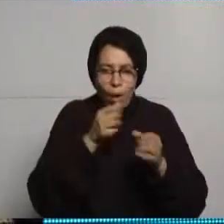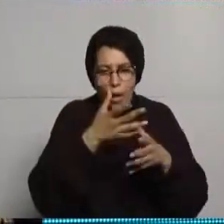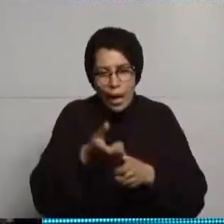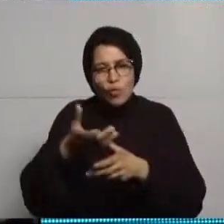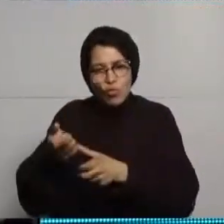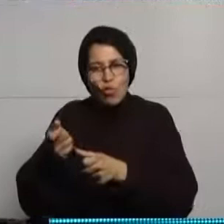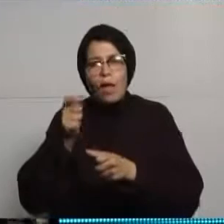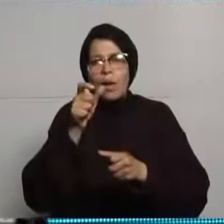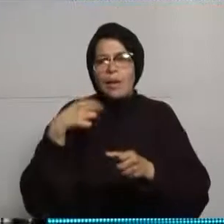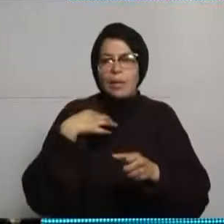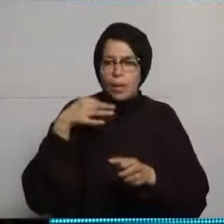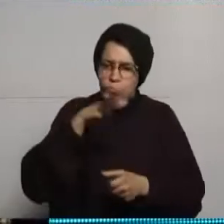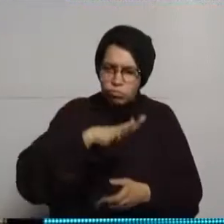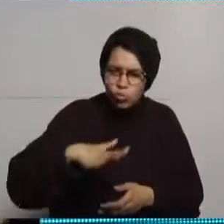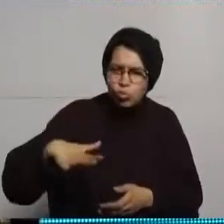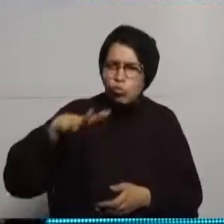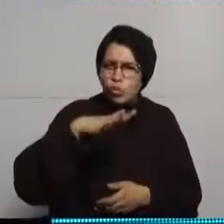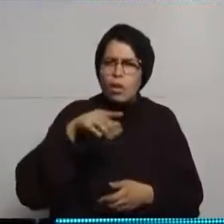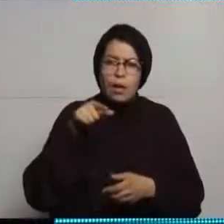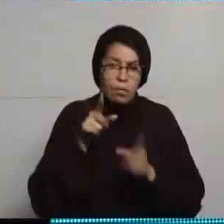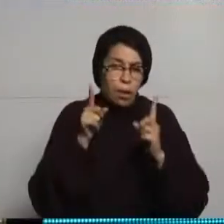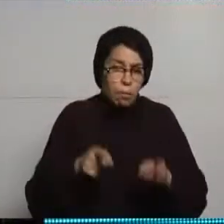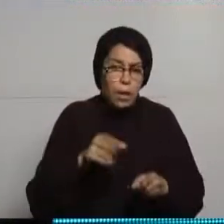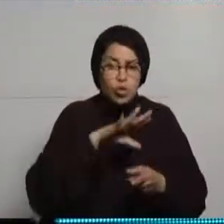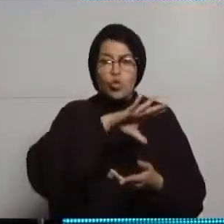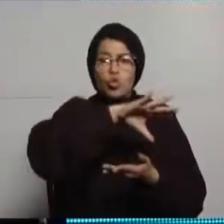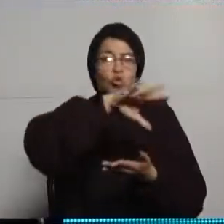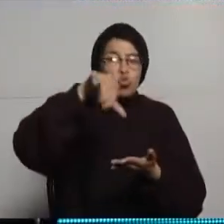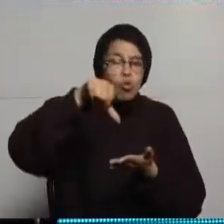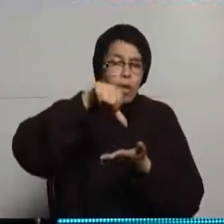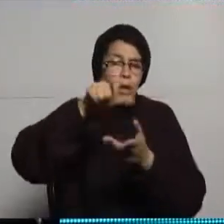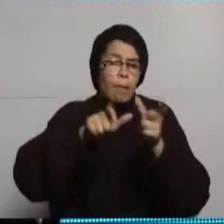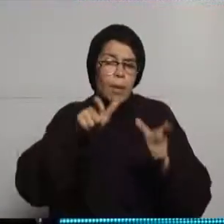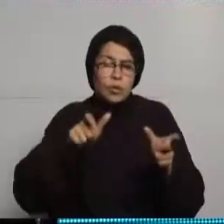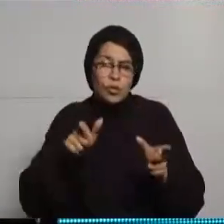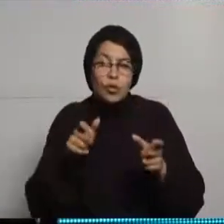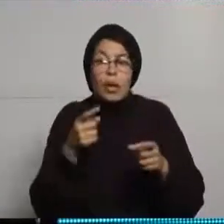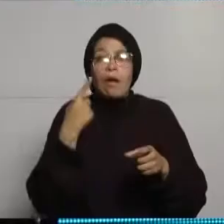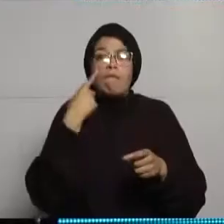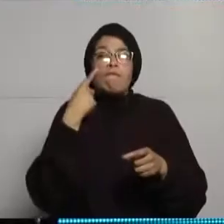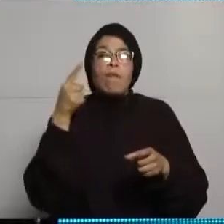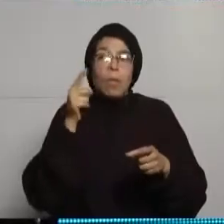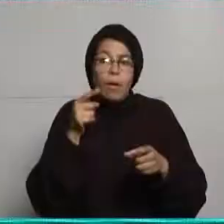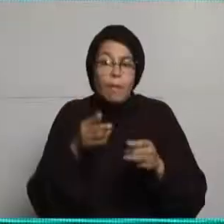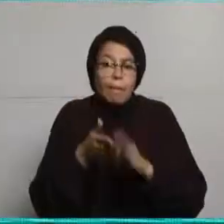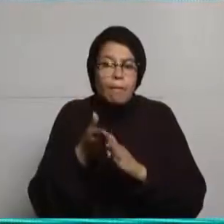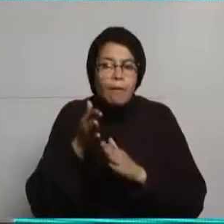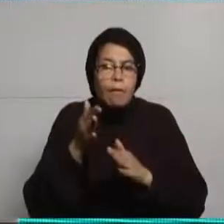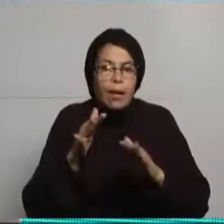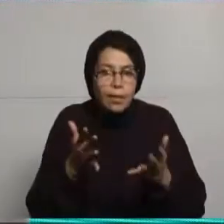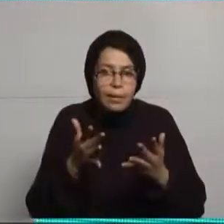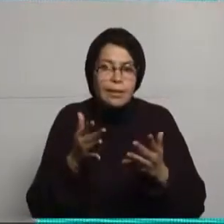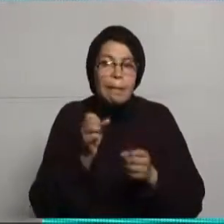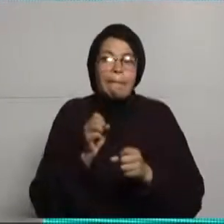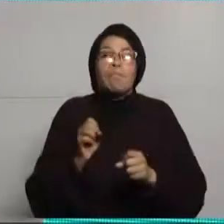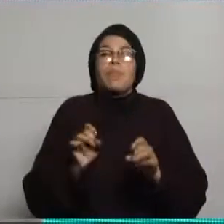100% lo que buscamos, y bueno, nada, seguir trabajando a ver qué nos depara esta pandemia. Bien. Tenemos